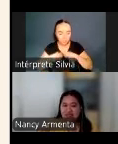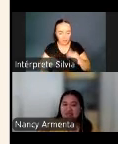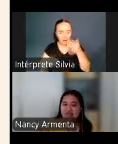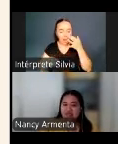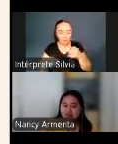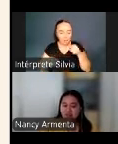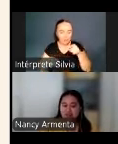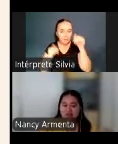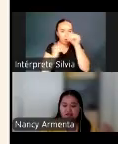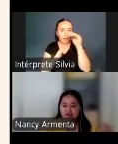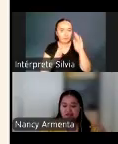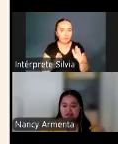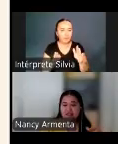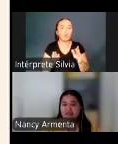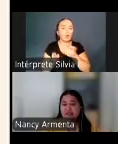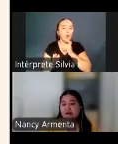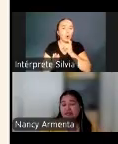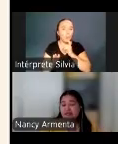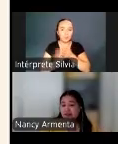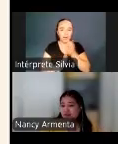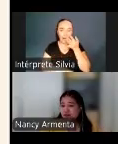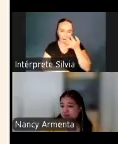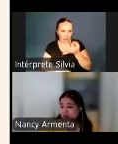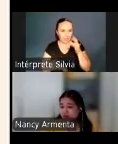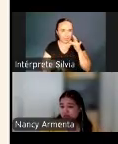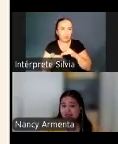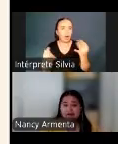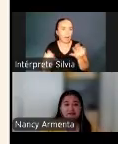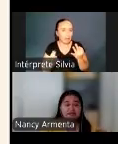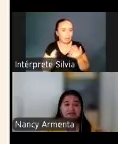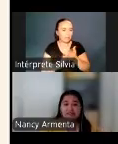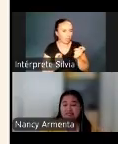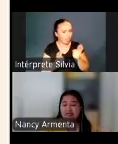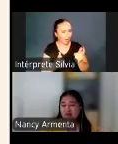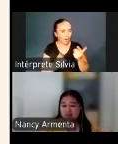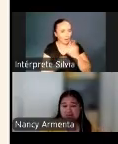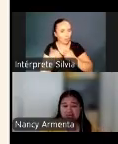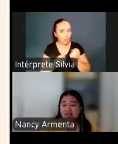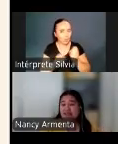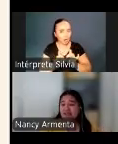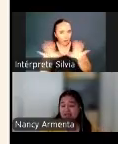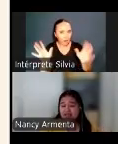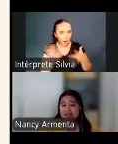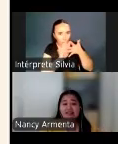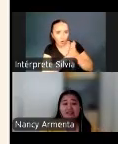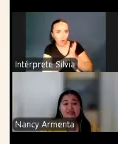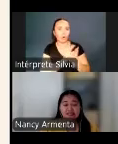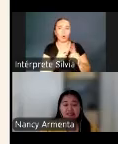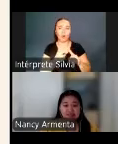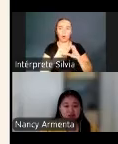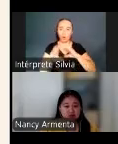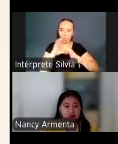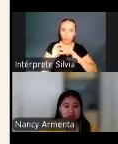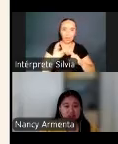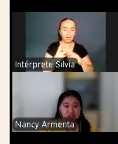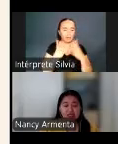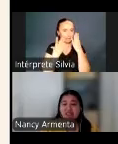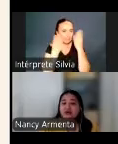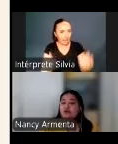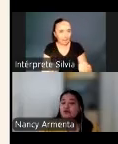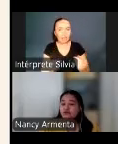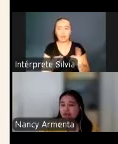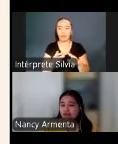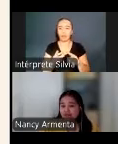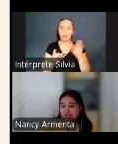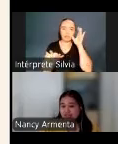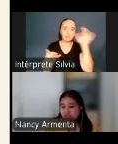qué realmente está sucediendo, si reciben información clara, si se comunica, si se entiende, si se les escucha, en